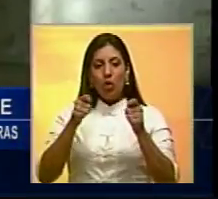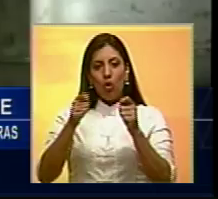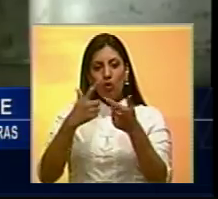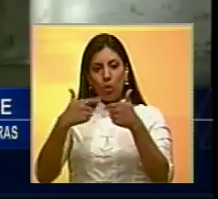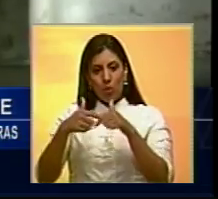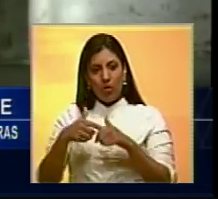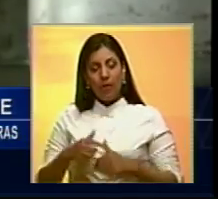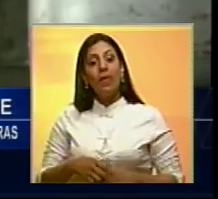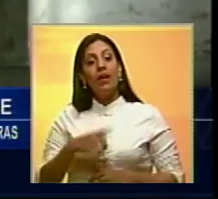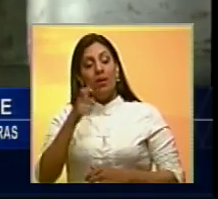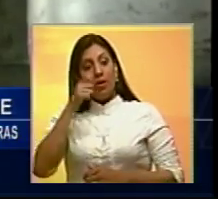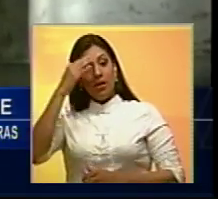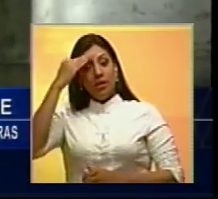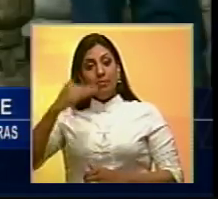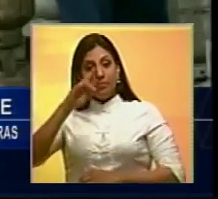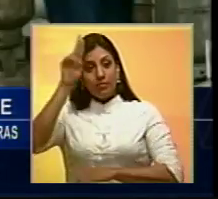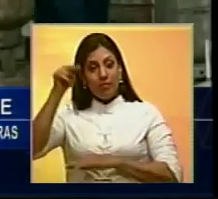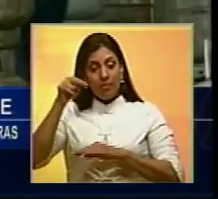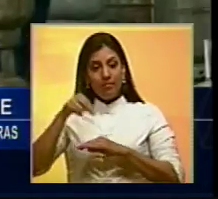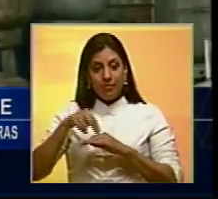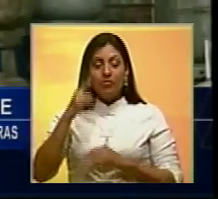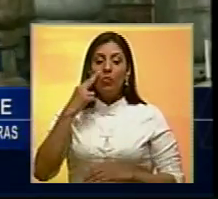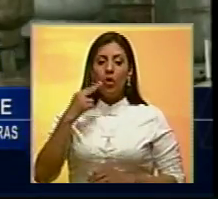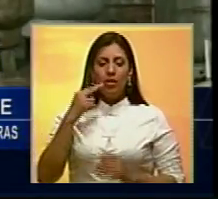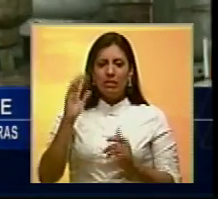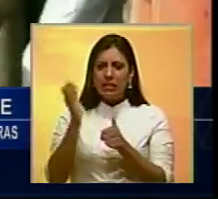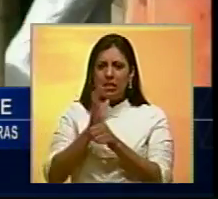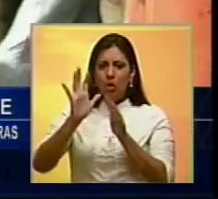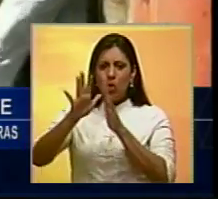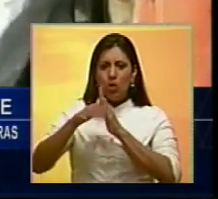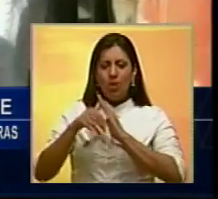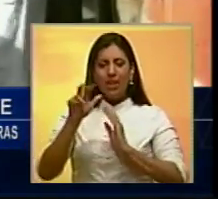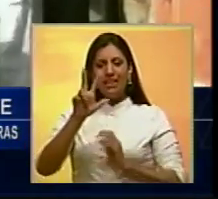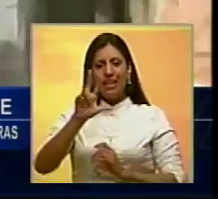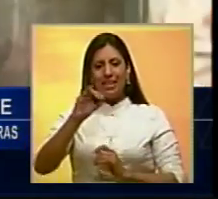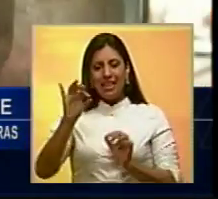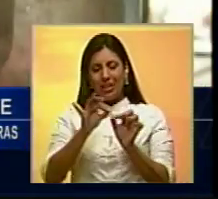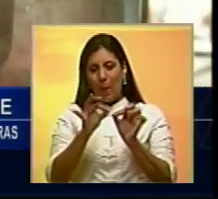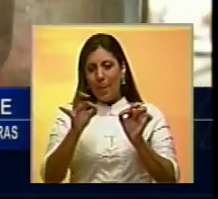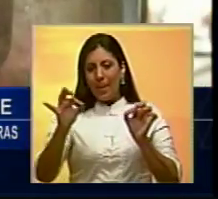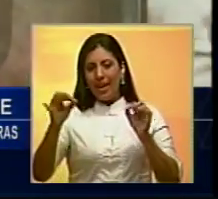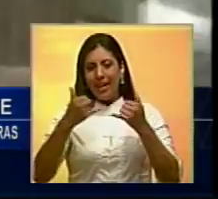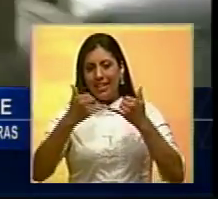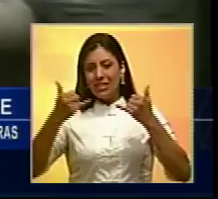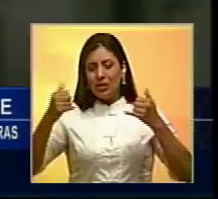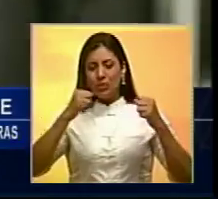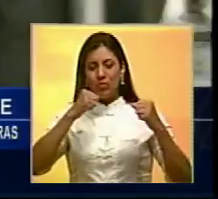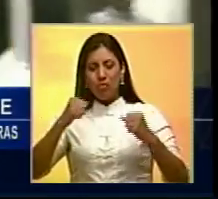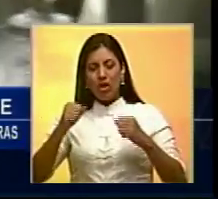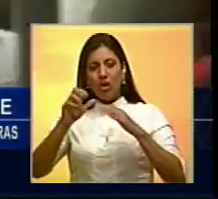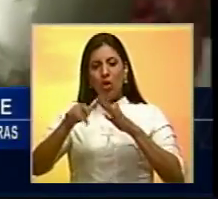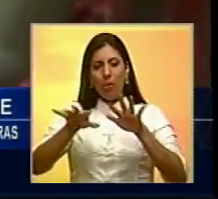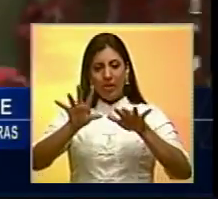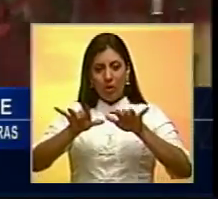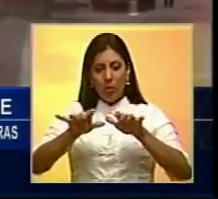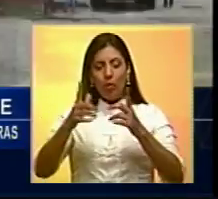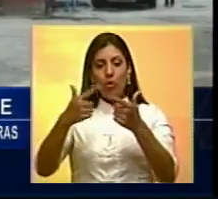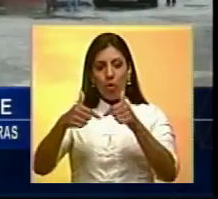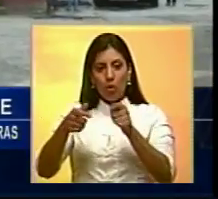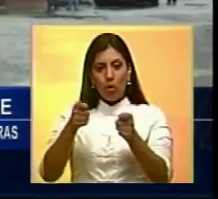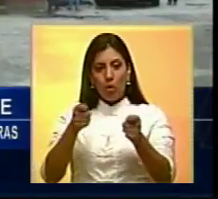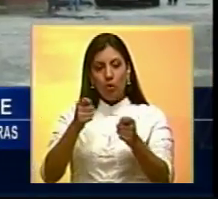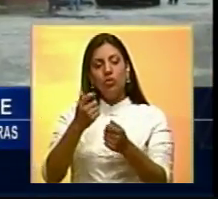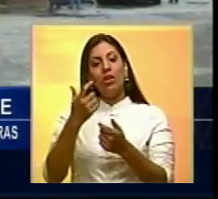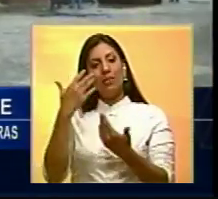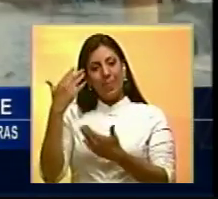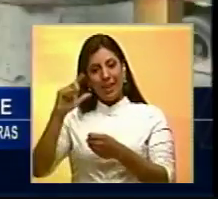la planta. La Guardia Nacional Bolivariana detectó el hurto de 300 metros de cables de cobre de alta tensión y computadoras de la sala de control de la